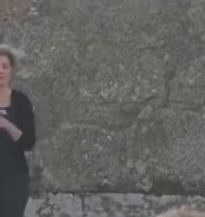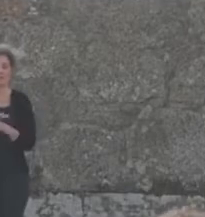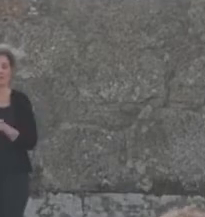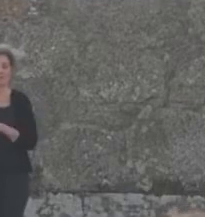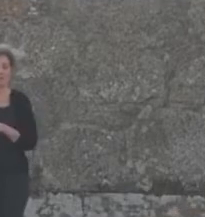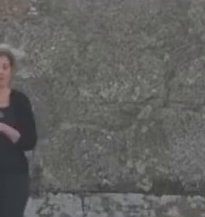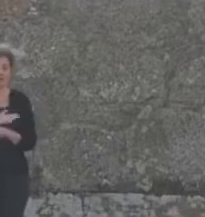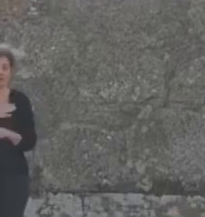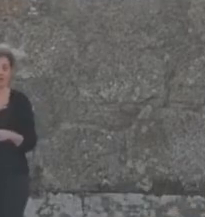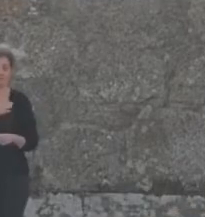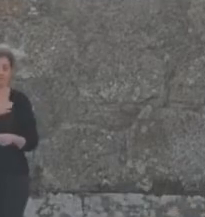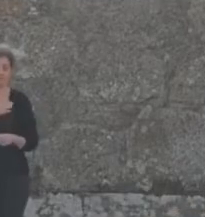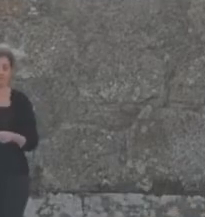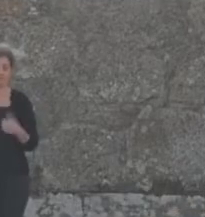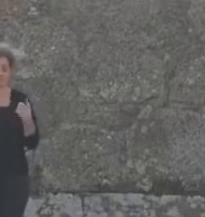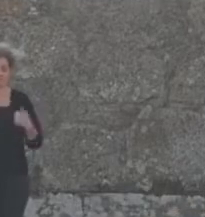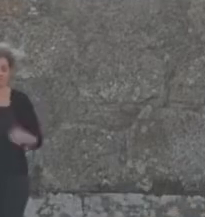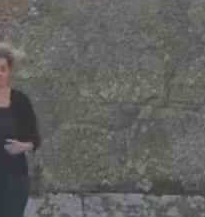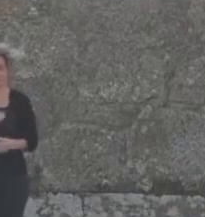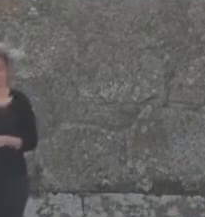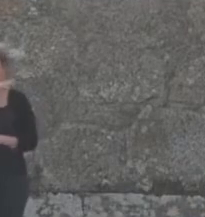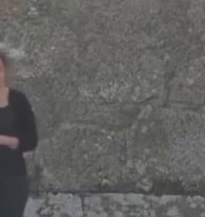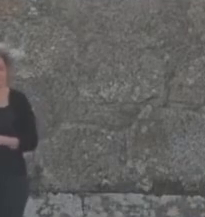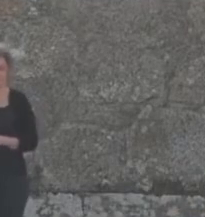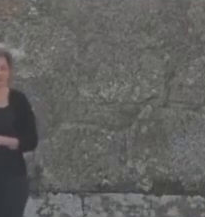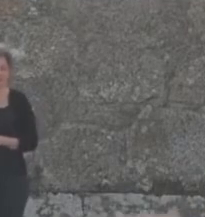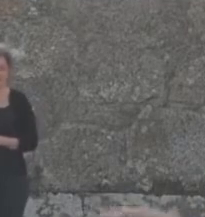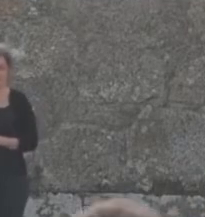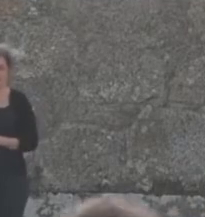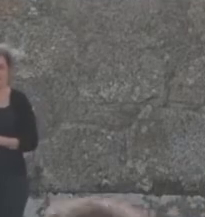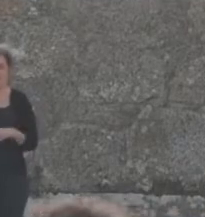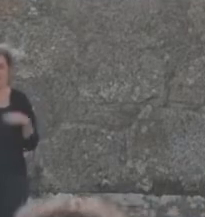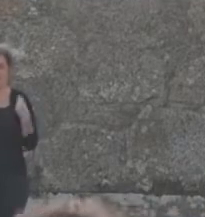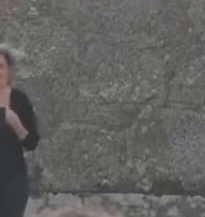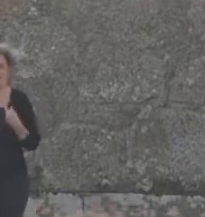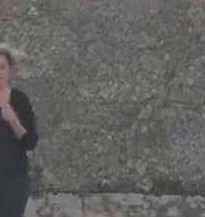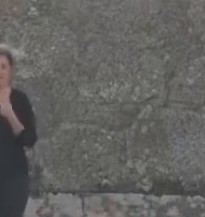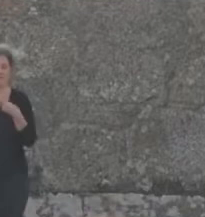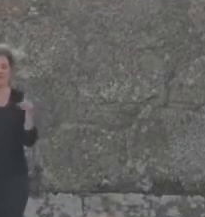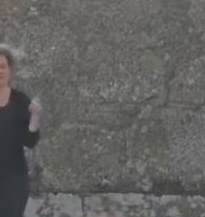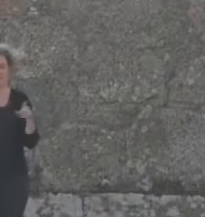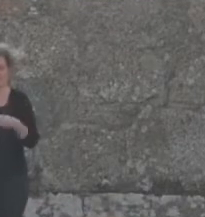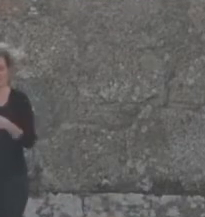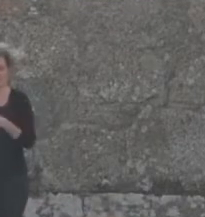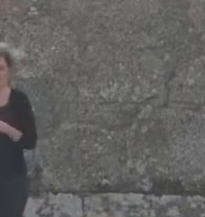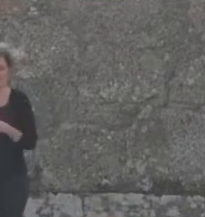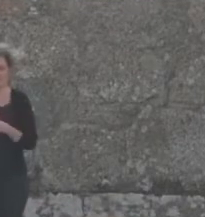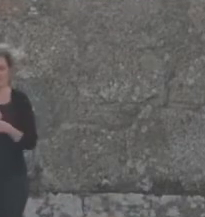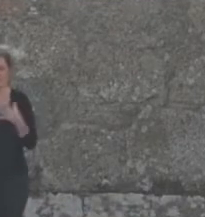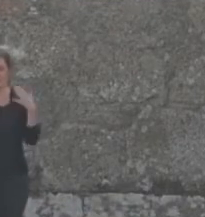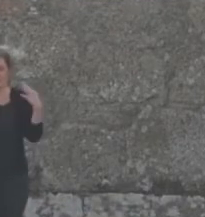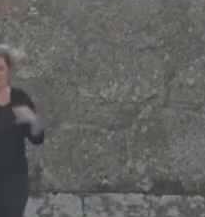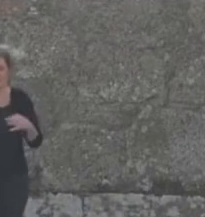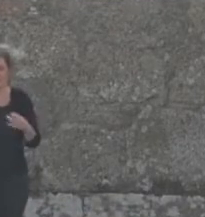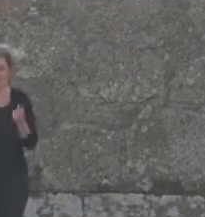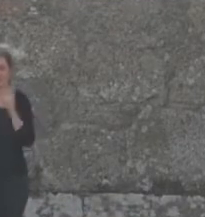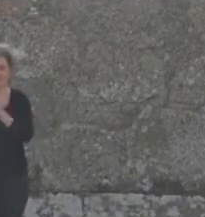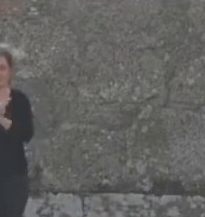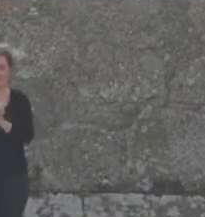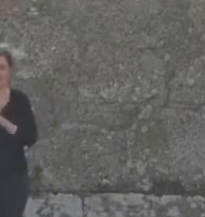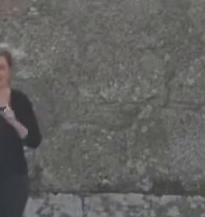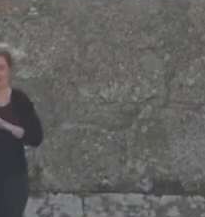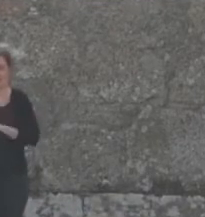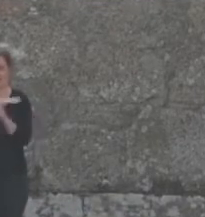min e que me levaron a non deixar esquecer toda unha vida diferente que se viviu dentro doutra realidade que envolvía